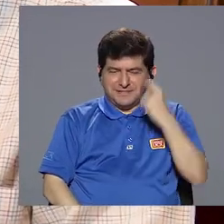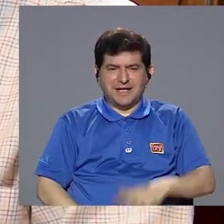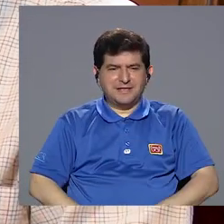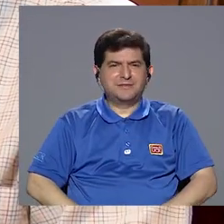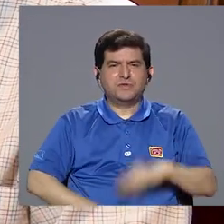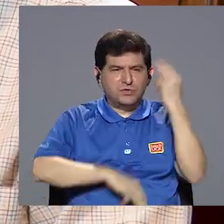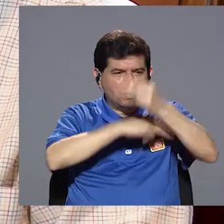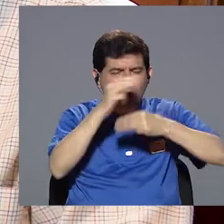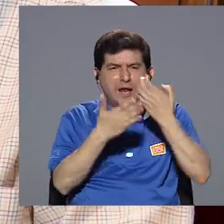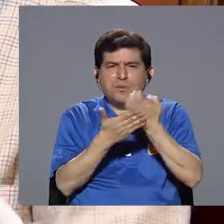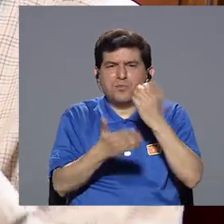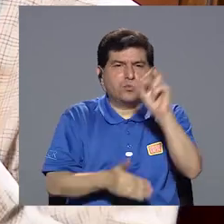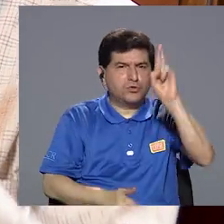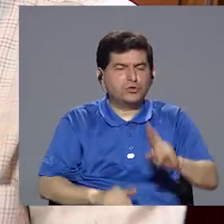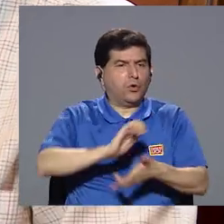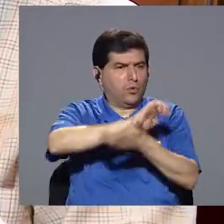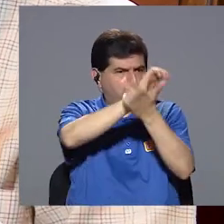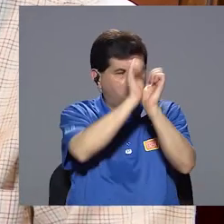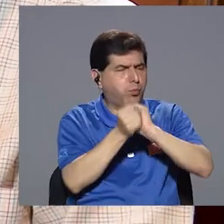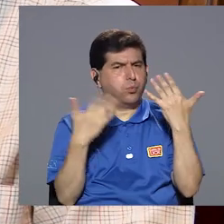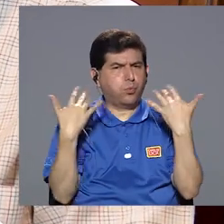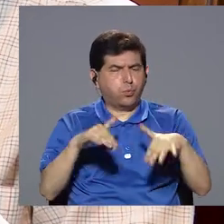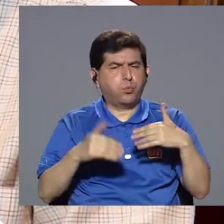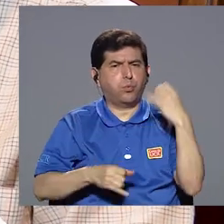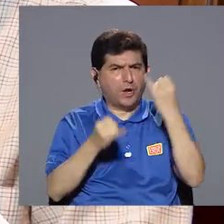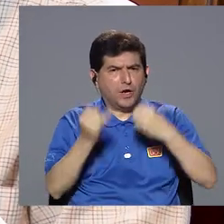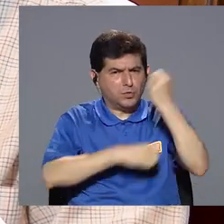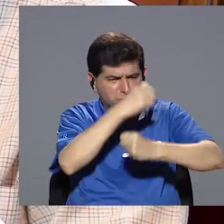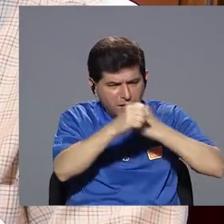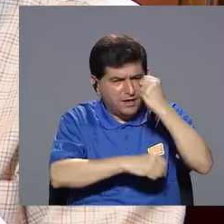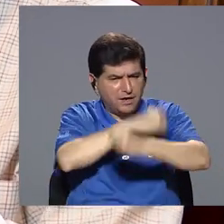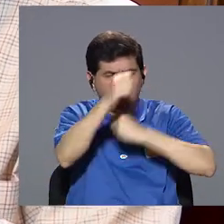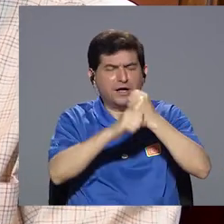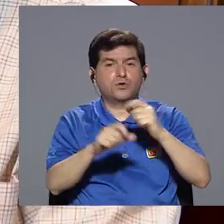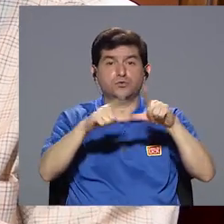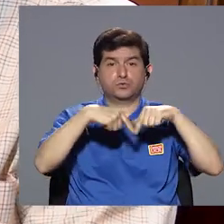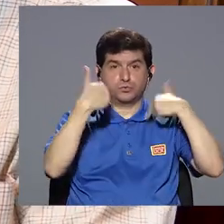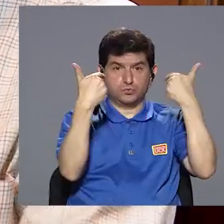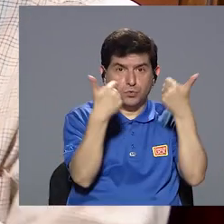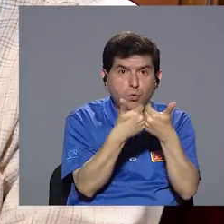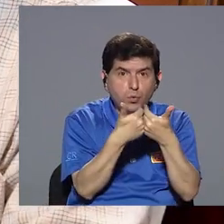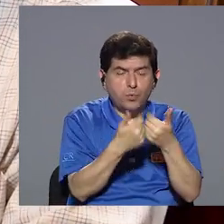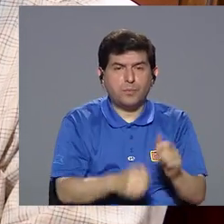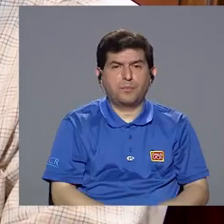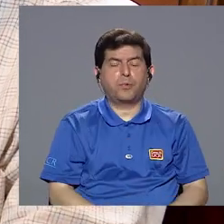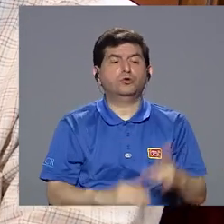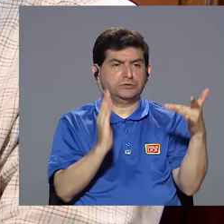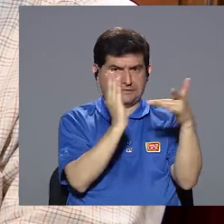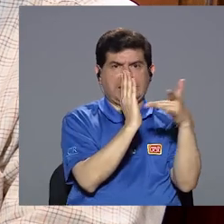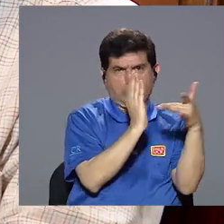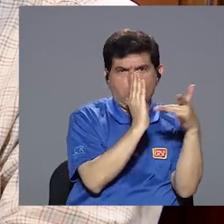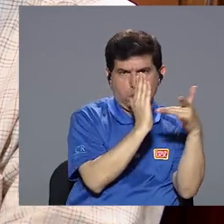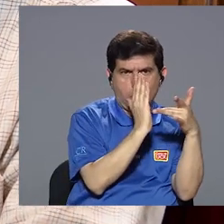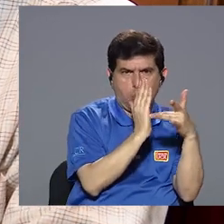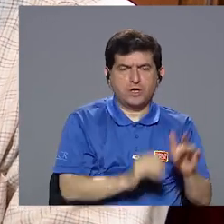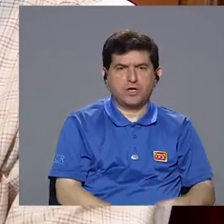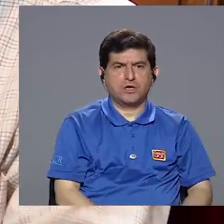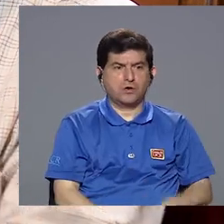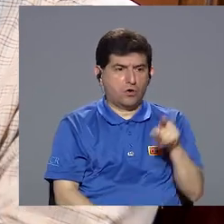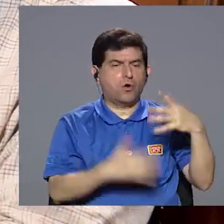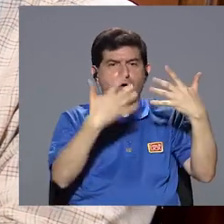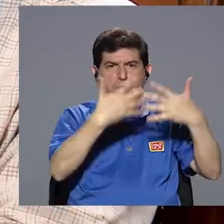económico costarricense es universo que se ha transformado mucho en las últimas décadas tenemos uno un polo tecnológico